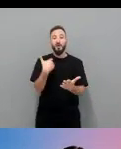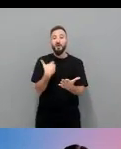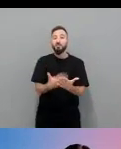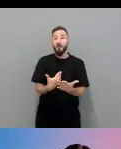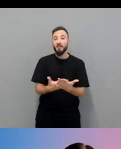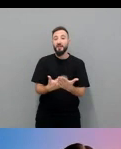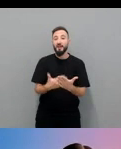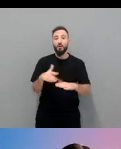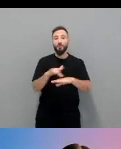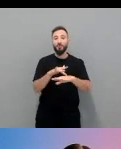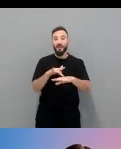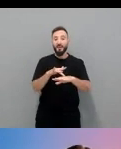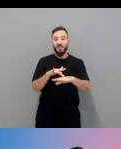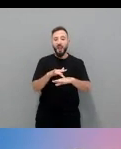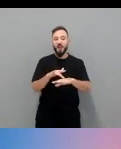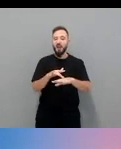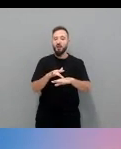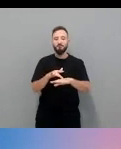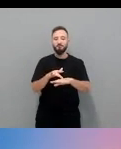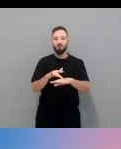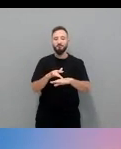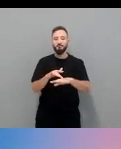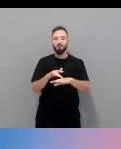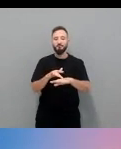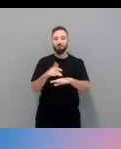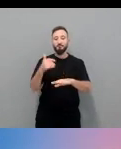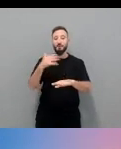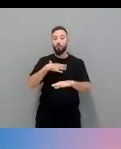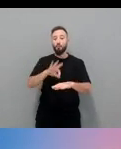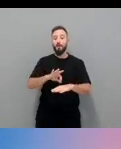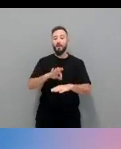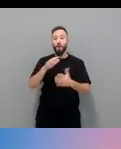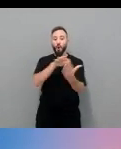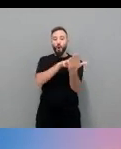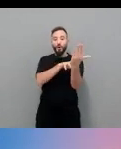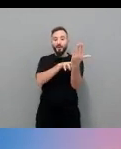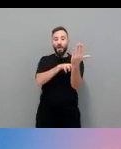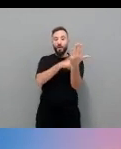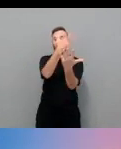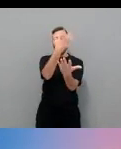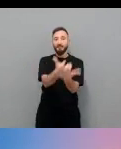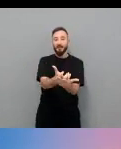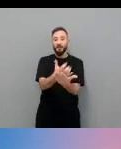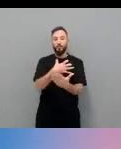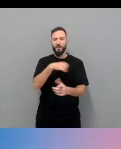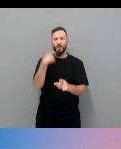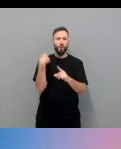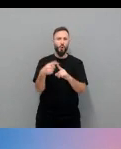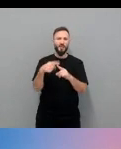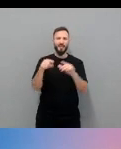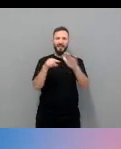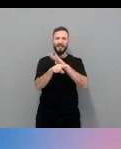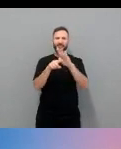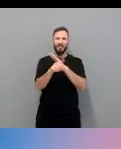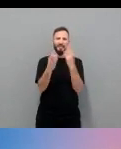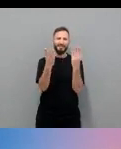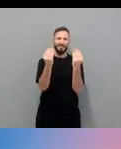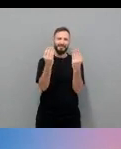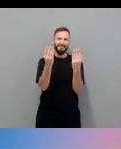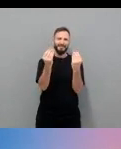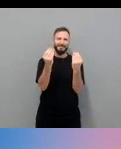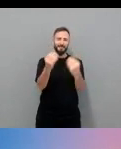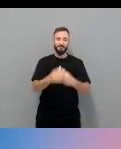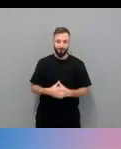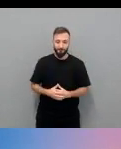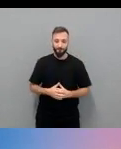certificado digital instalado en un ordenador podemos hacer un montón de gestiones que habitualmente nos llevan mucho